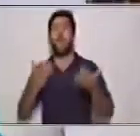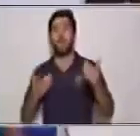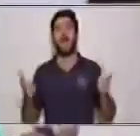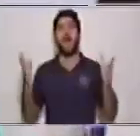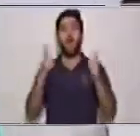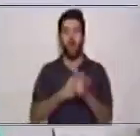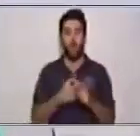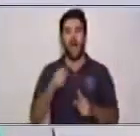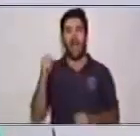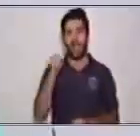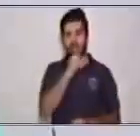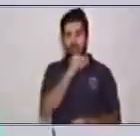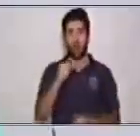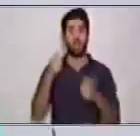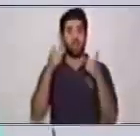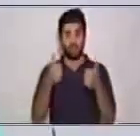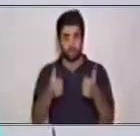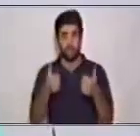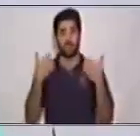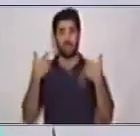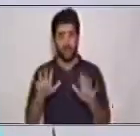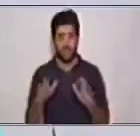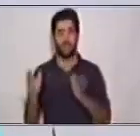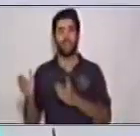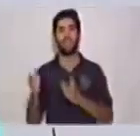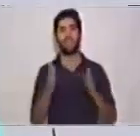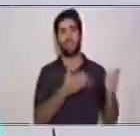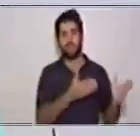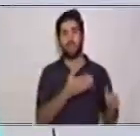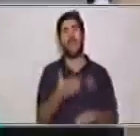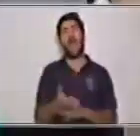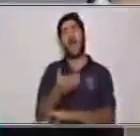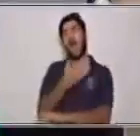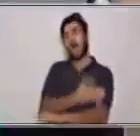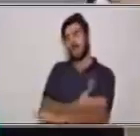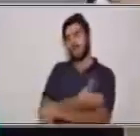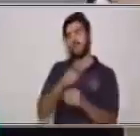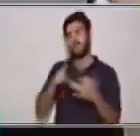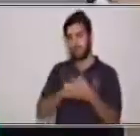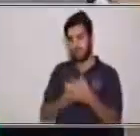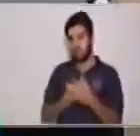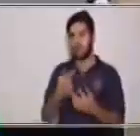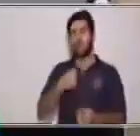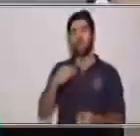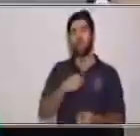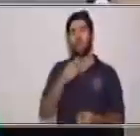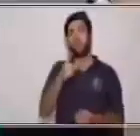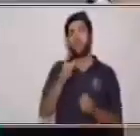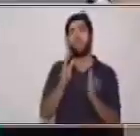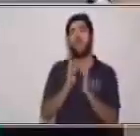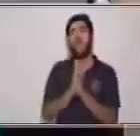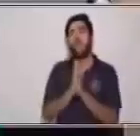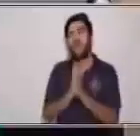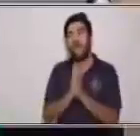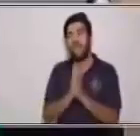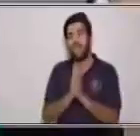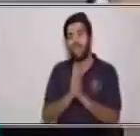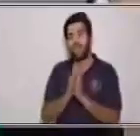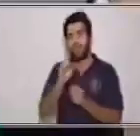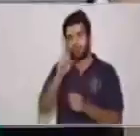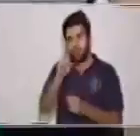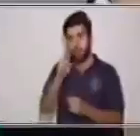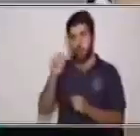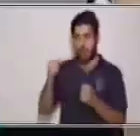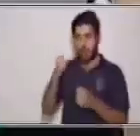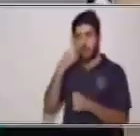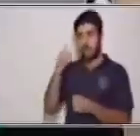otro tema. Antes de que empecemos, quiero que en tu cuaderno o en una hoja, tú hagas un cuadro